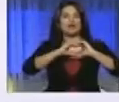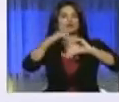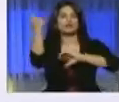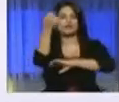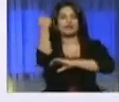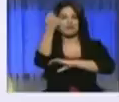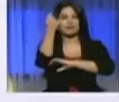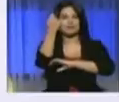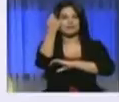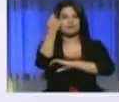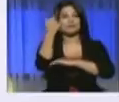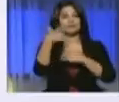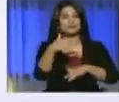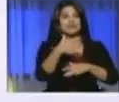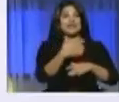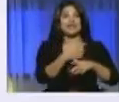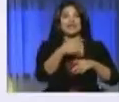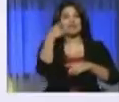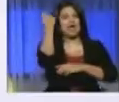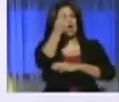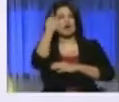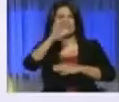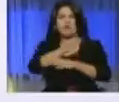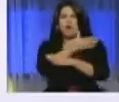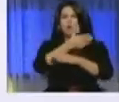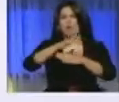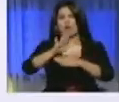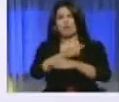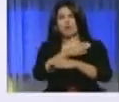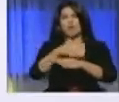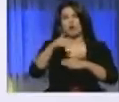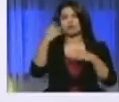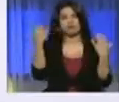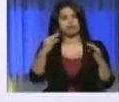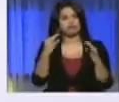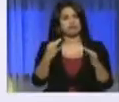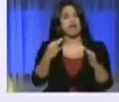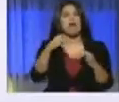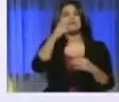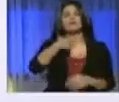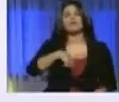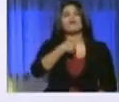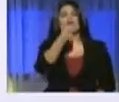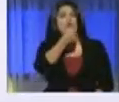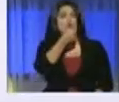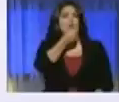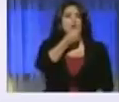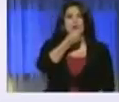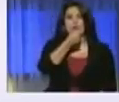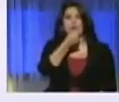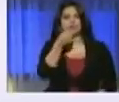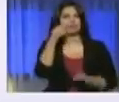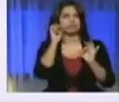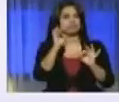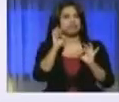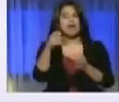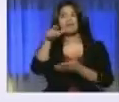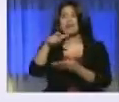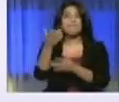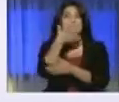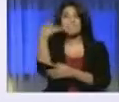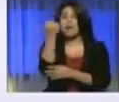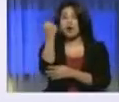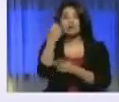Se fueron desde el llano los mejores arpistas, los mejores cantantes, compositores, los mejores